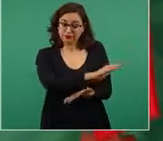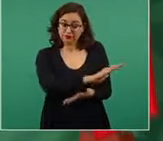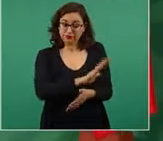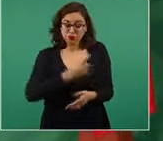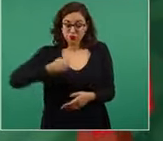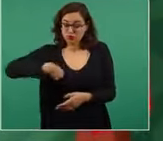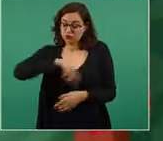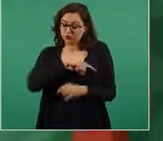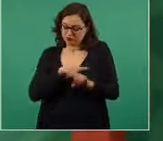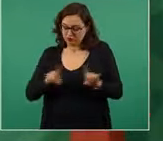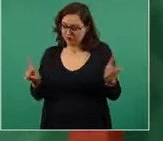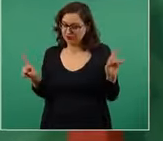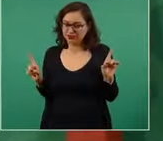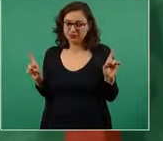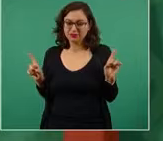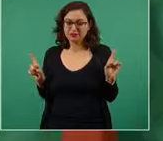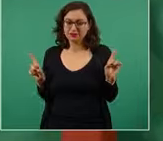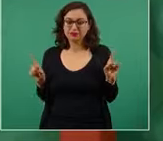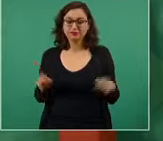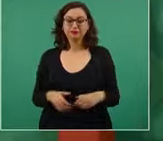No somos iguales.